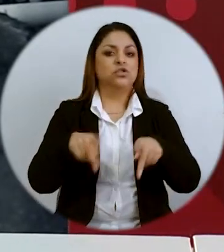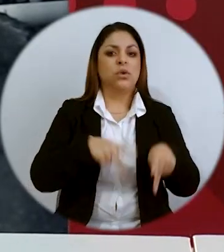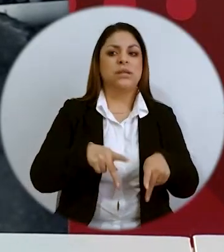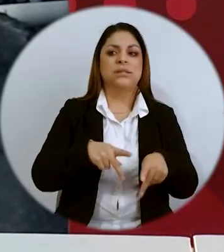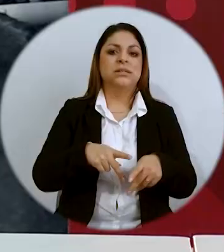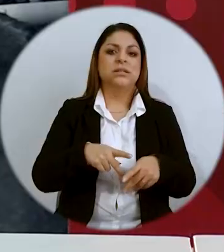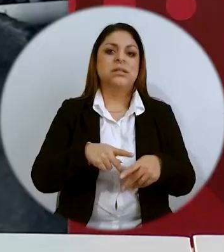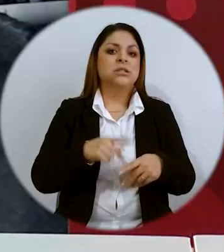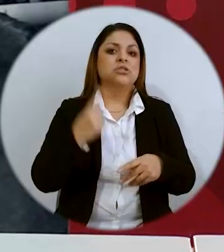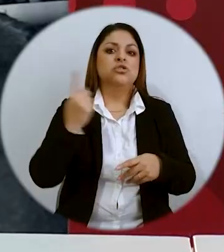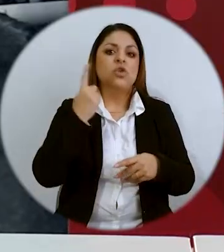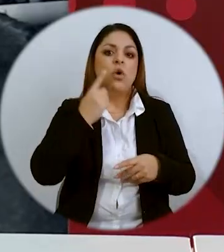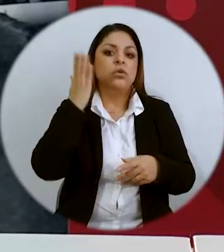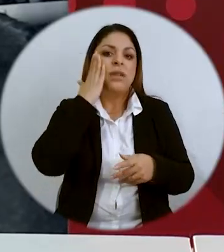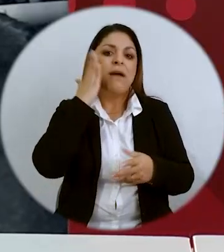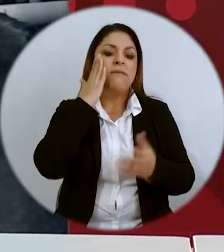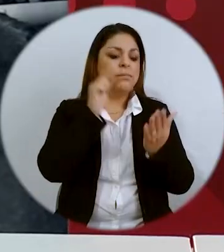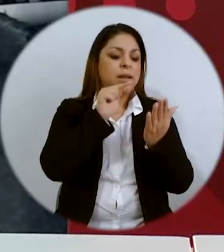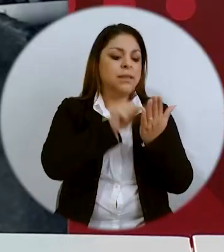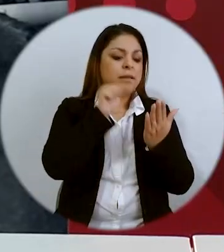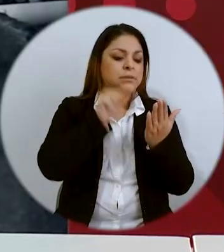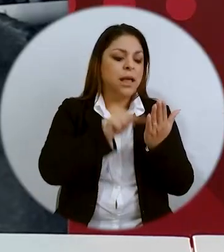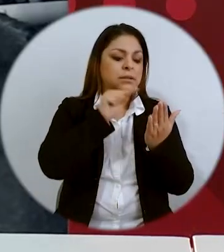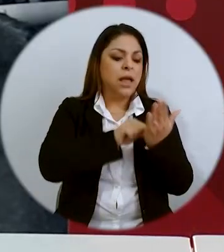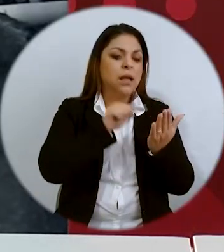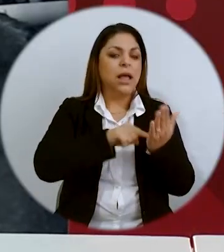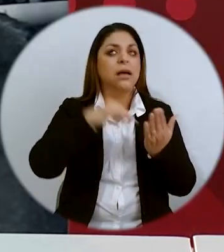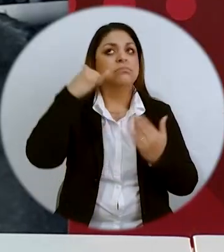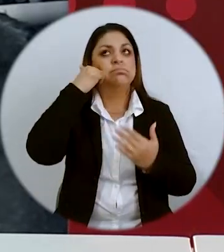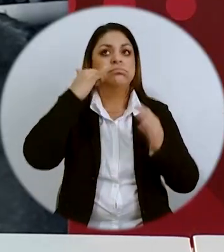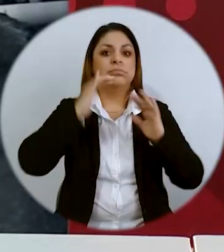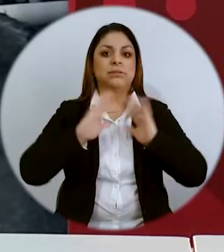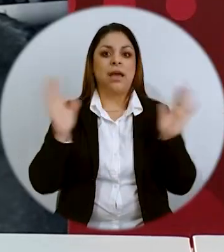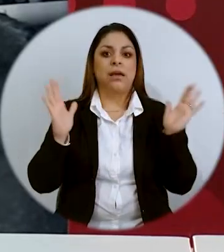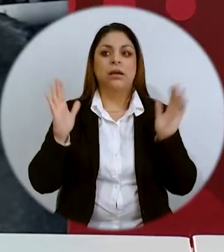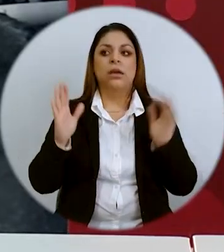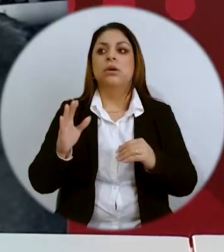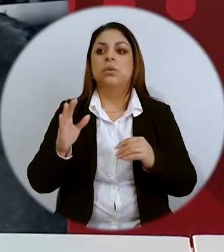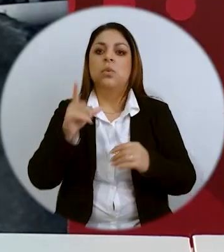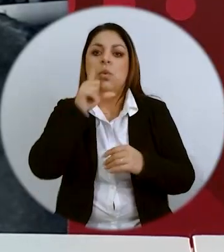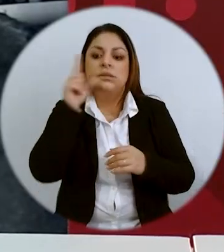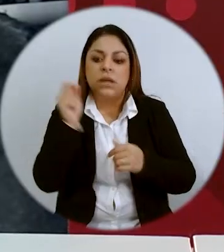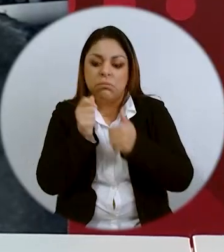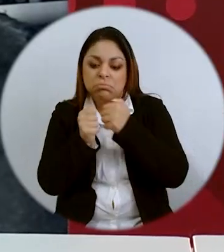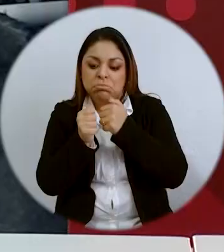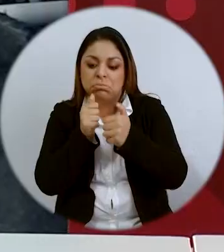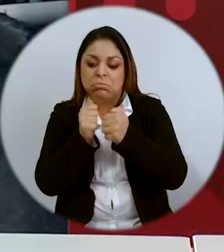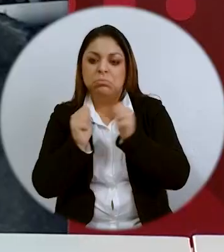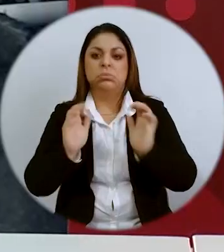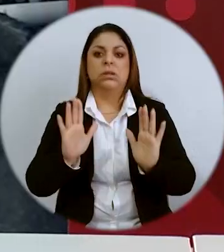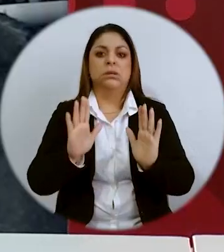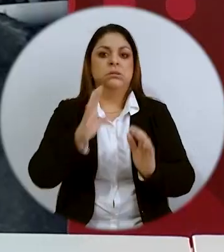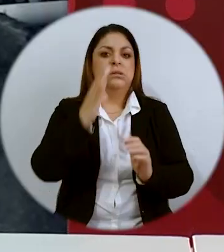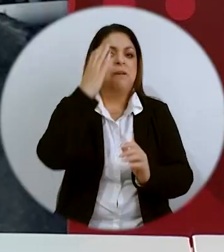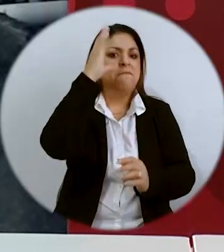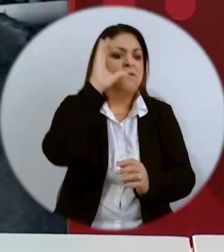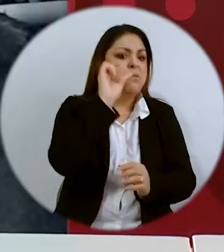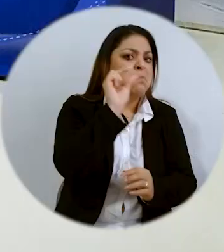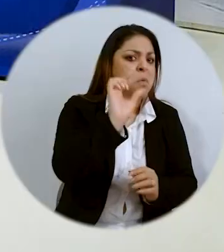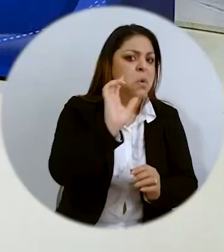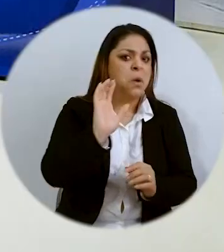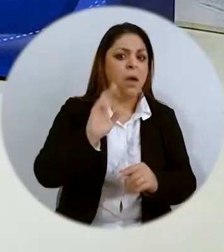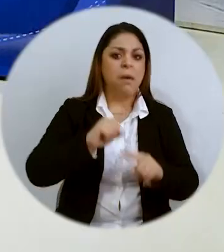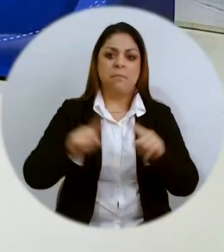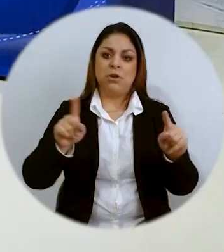solo lo sabe usar para marcar, para usar WhatsApp y para entrar a Facebook. Y de ahí, ni siquiera